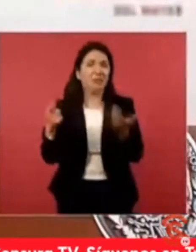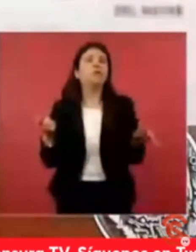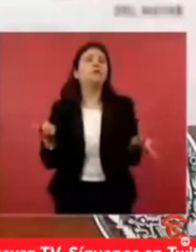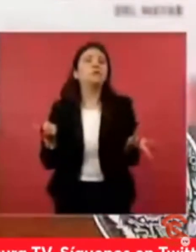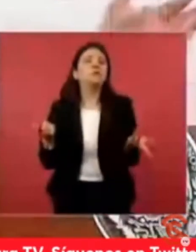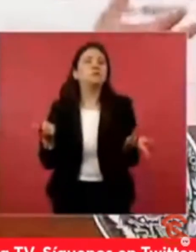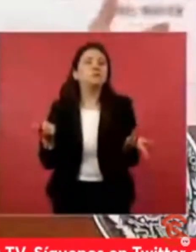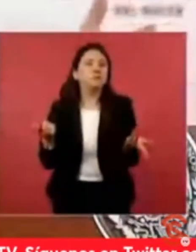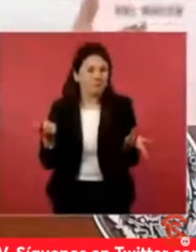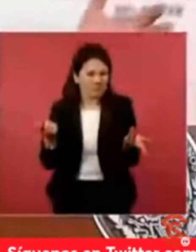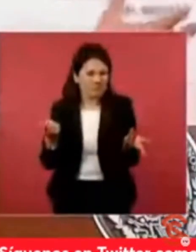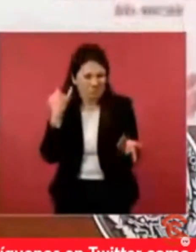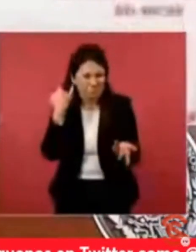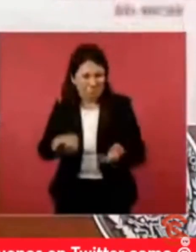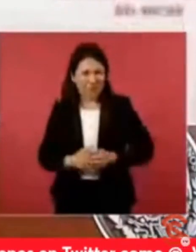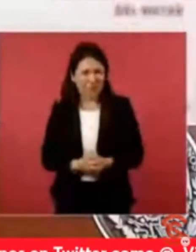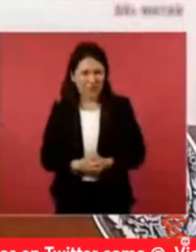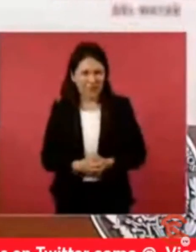¿Cómo vamos